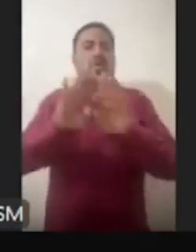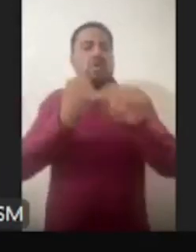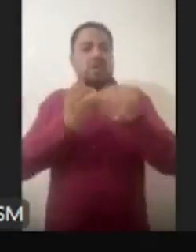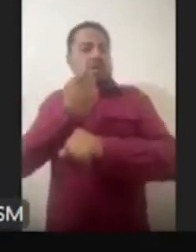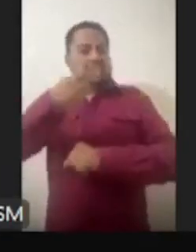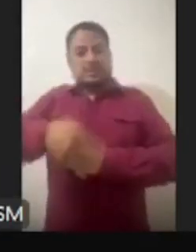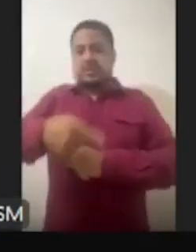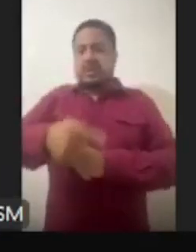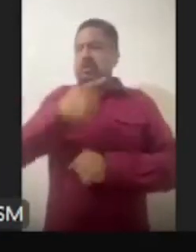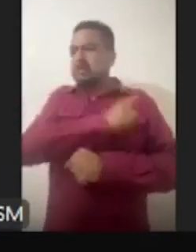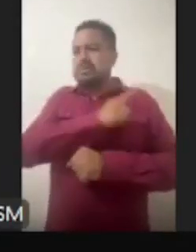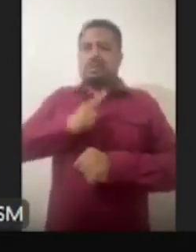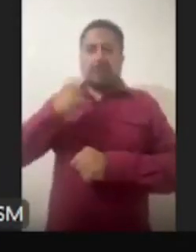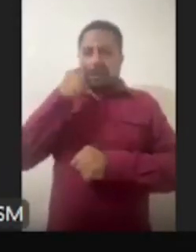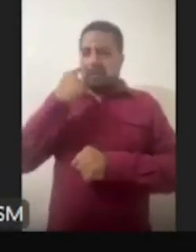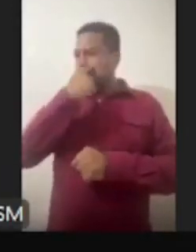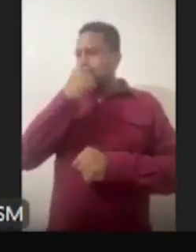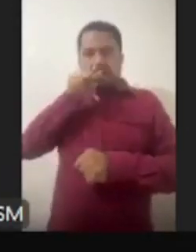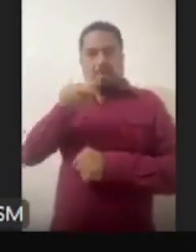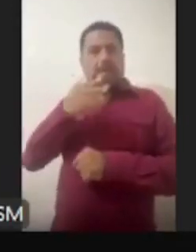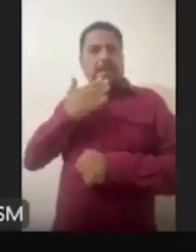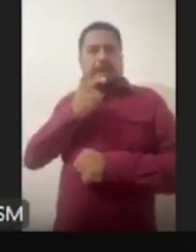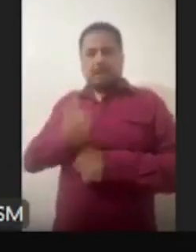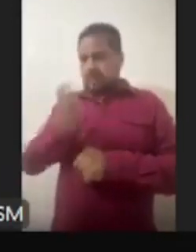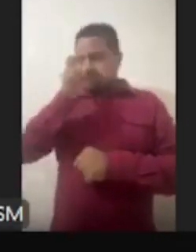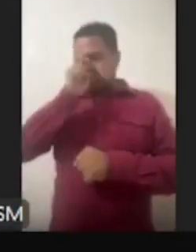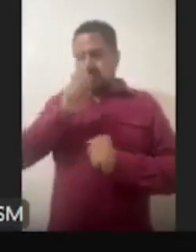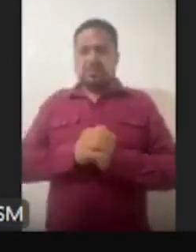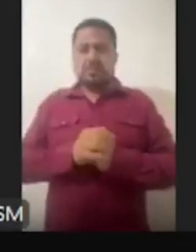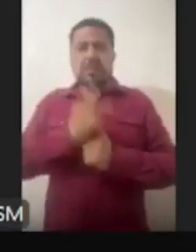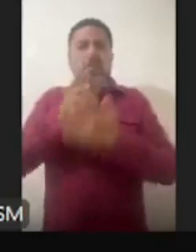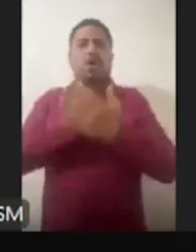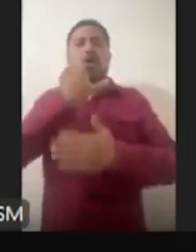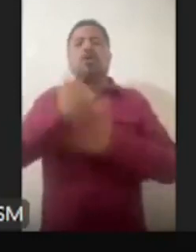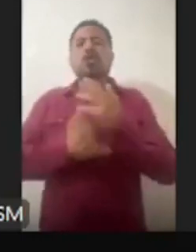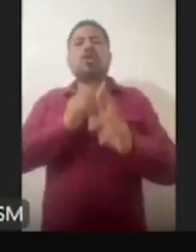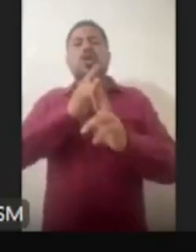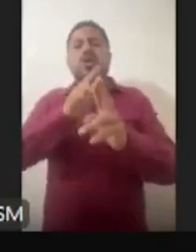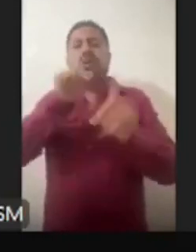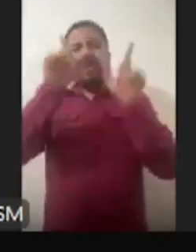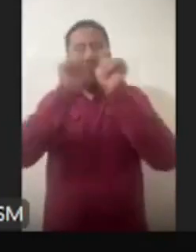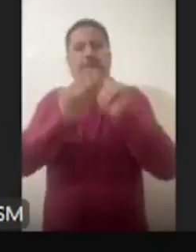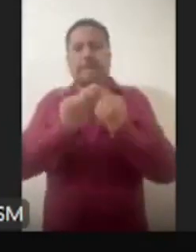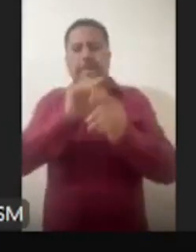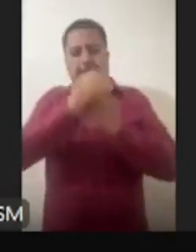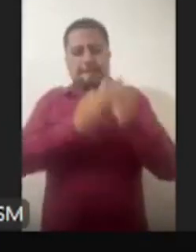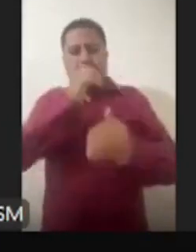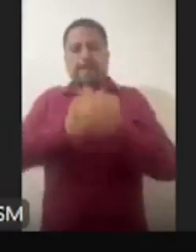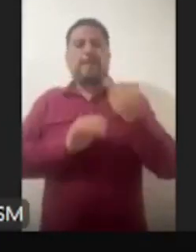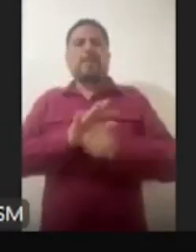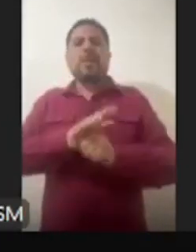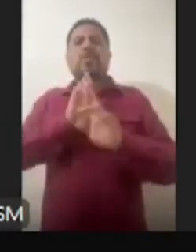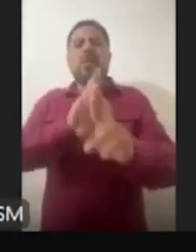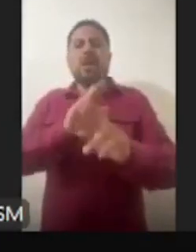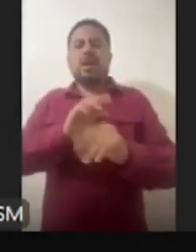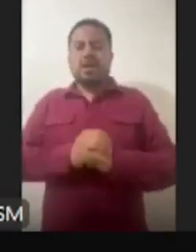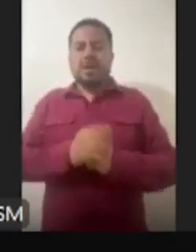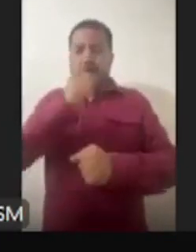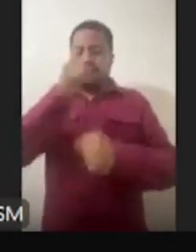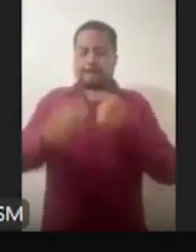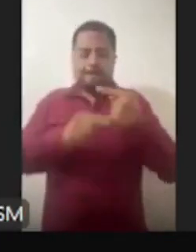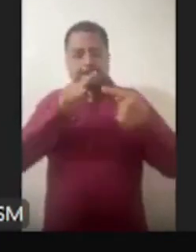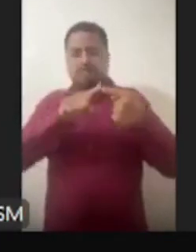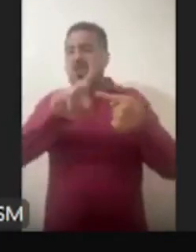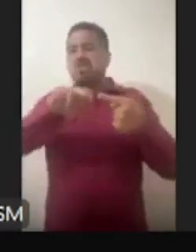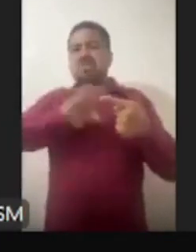forma irrestricta. El proyecto de resolución concluye con los siguientes puntos resolutivos. Primero, son infundados los agravios